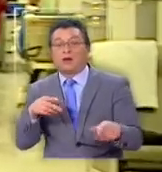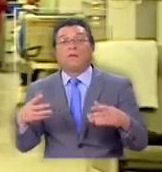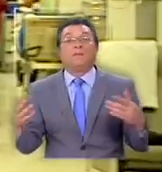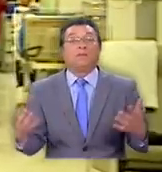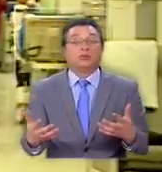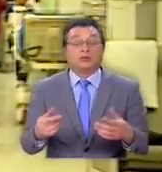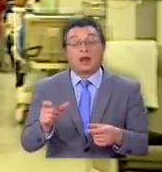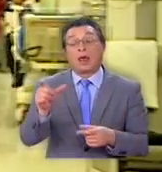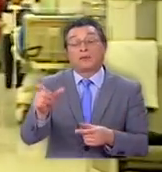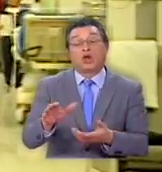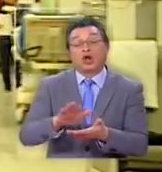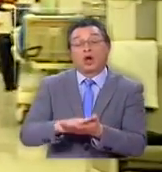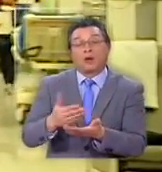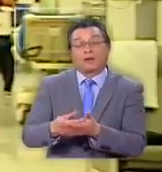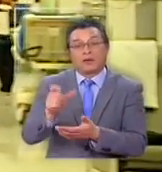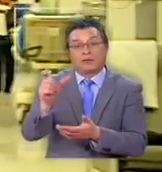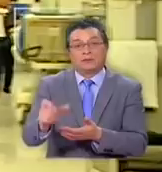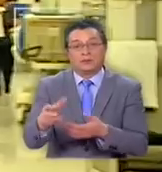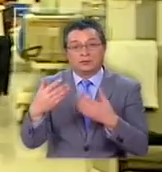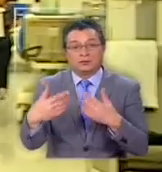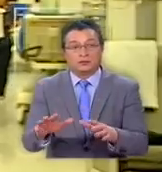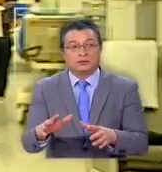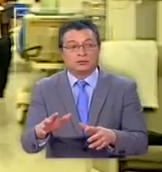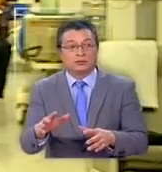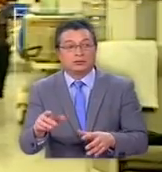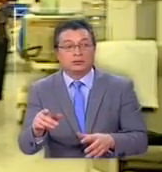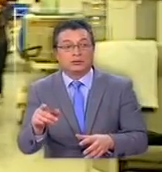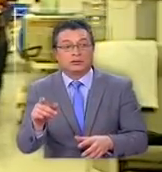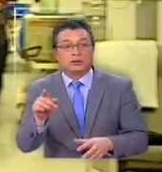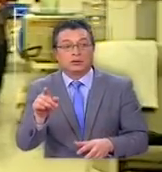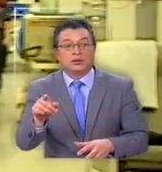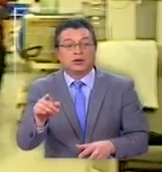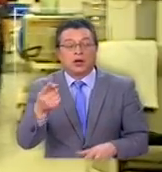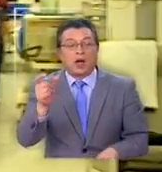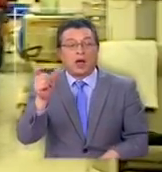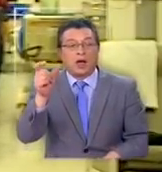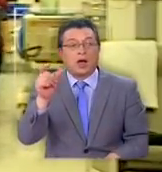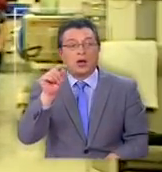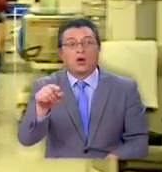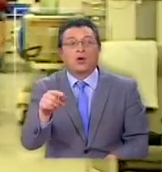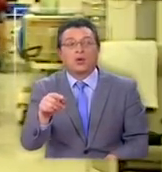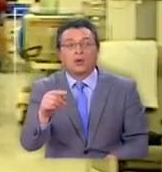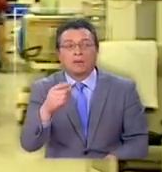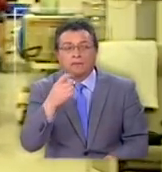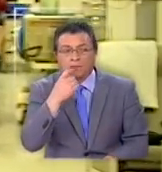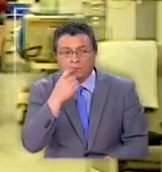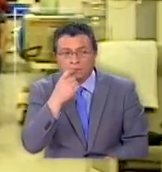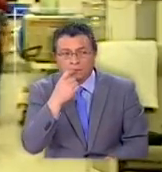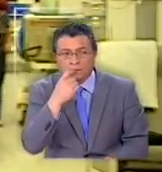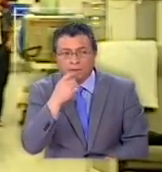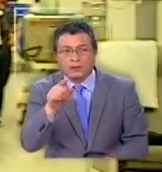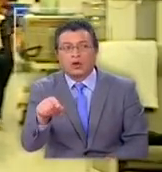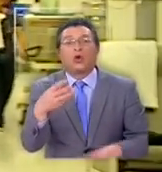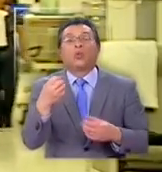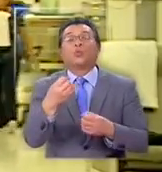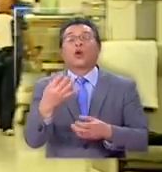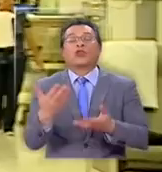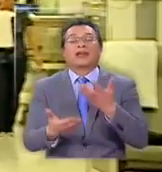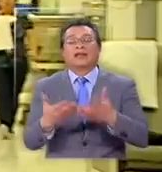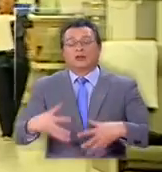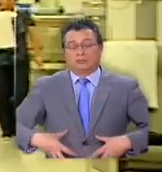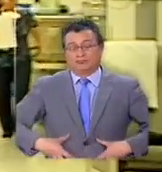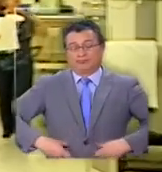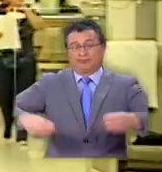a la condición de la paciente, que es una paciente post-bariátrica. Perfecto. ¿Cuántos kilos le retiramos? Retiramos 3